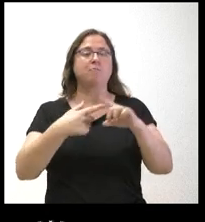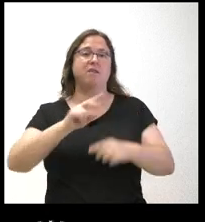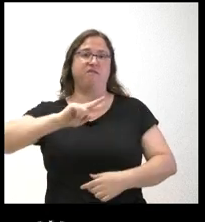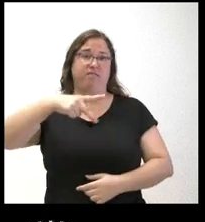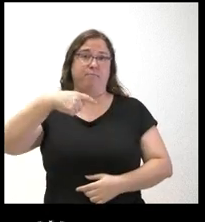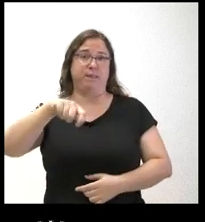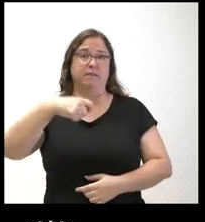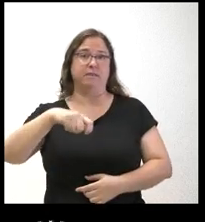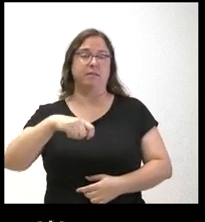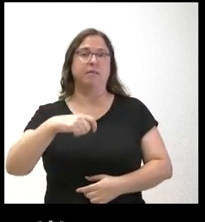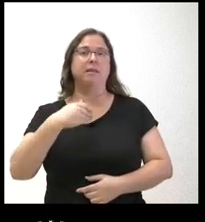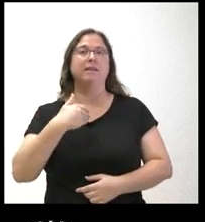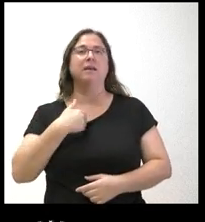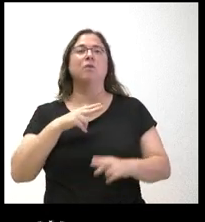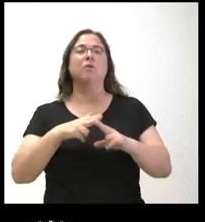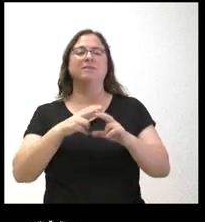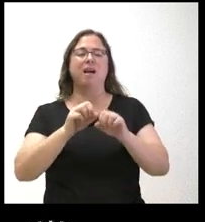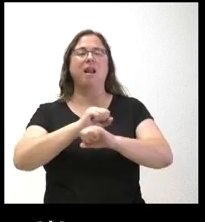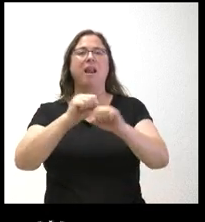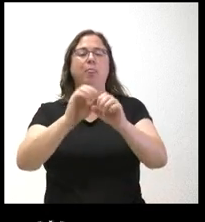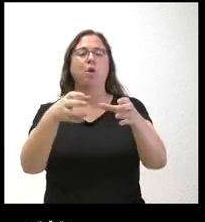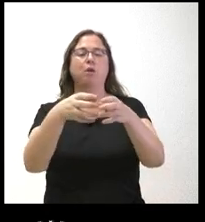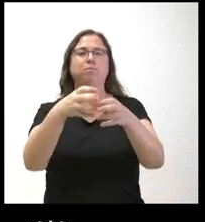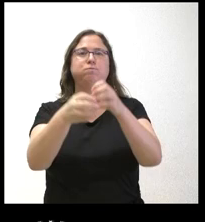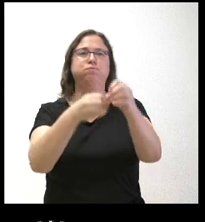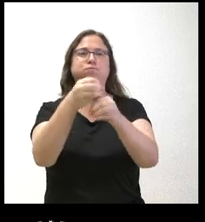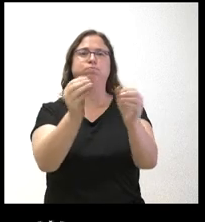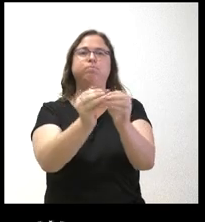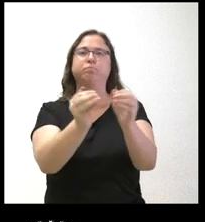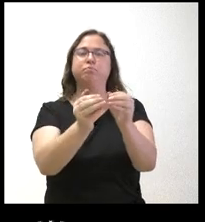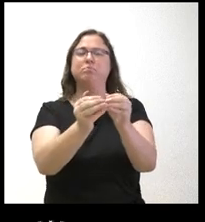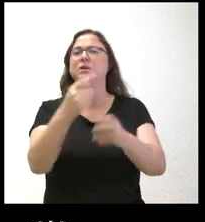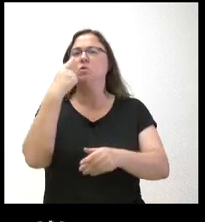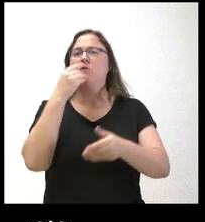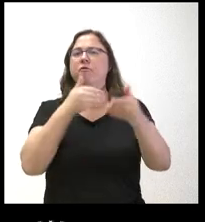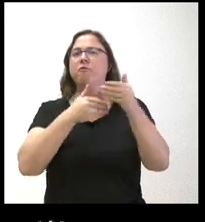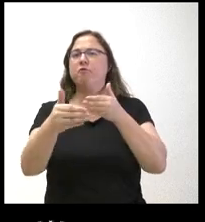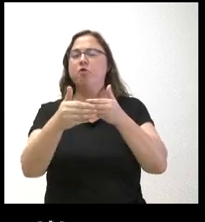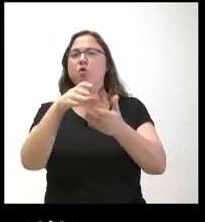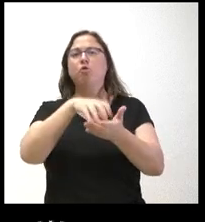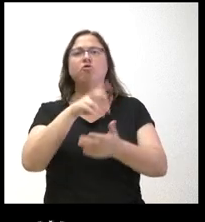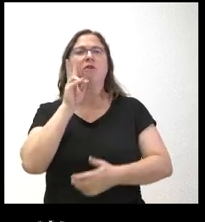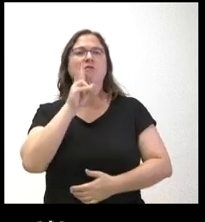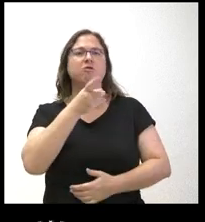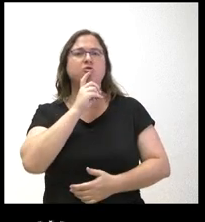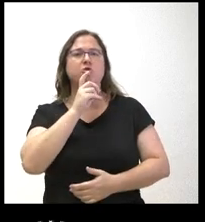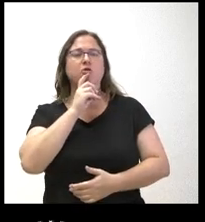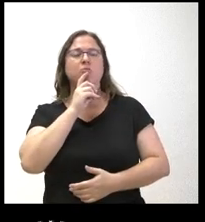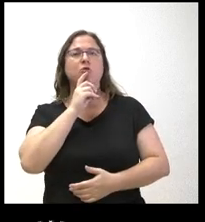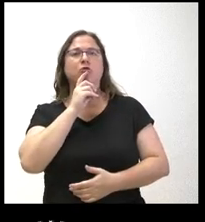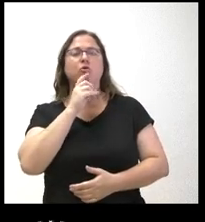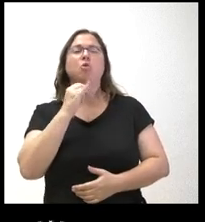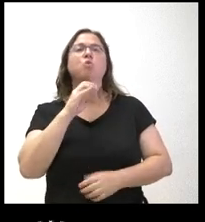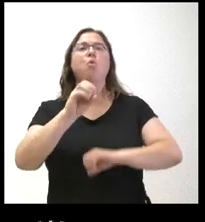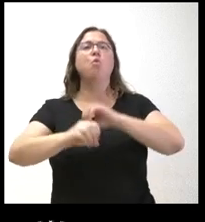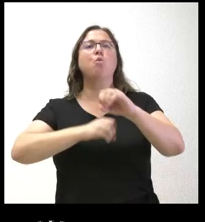como son los mini reactores no sé cuál es la posición de la junta de Cómo ven el futuro digamos respecto a la energía nuclear en Castilla y león